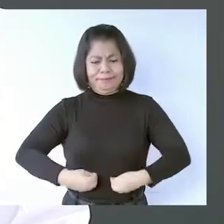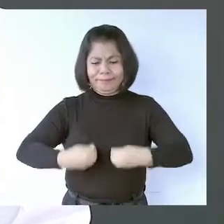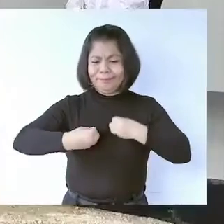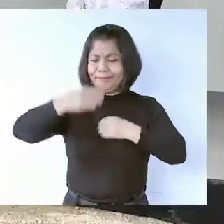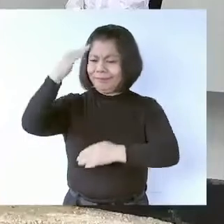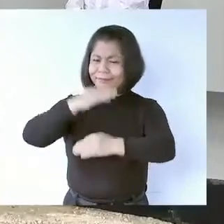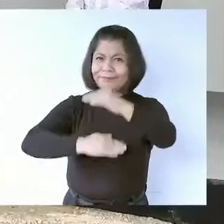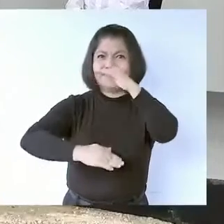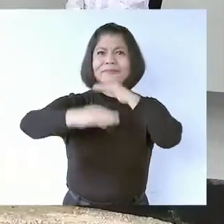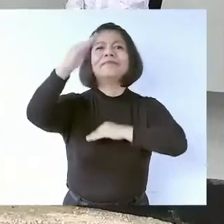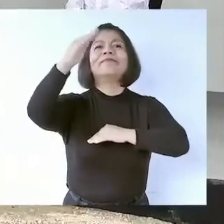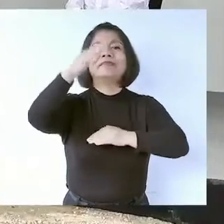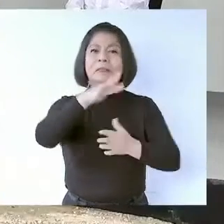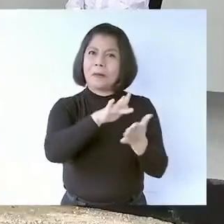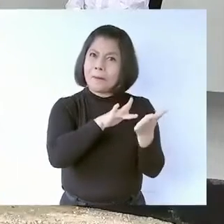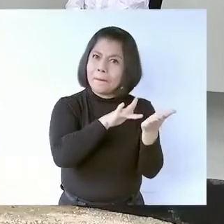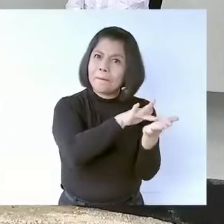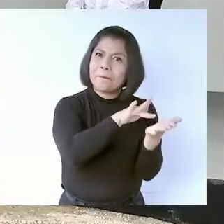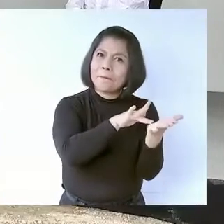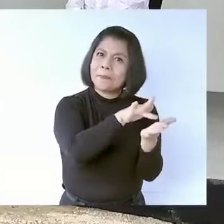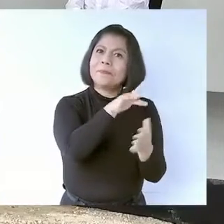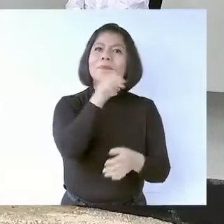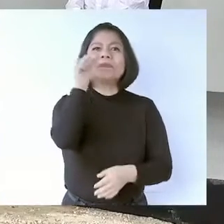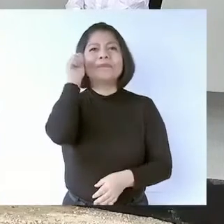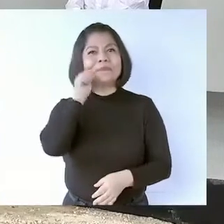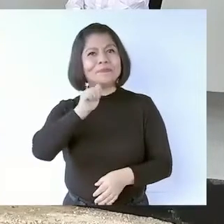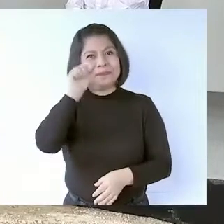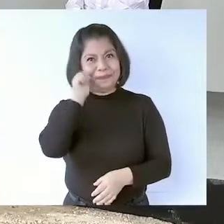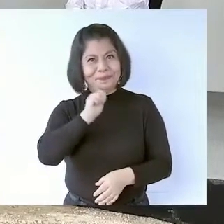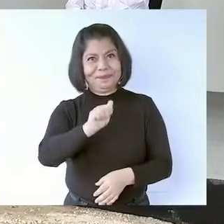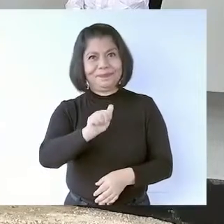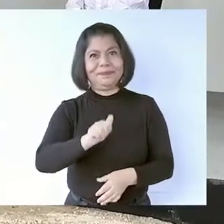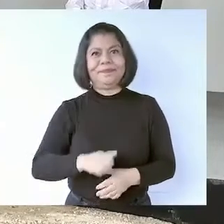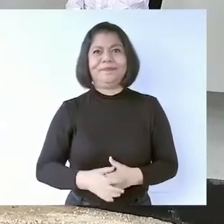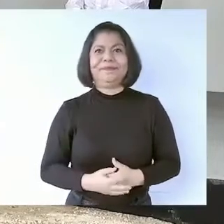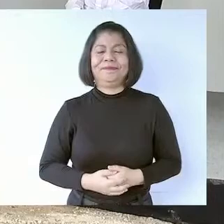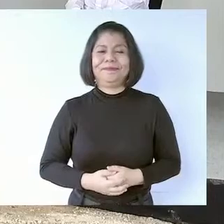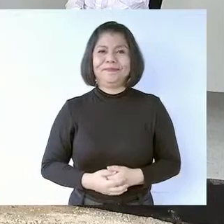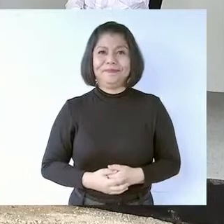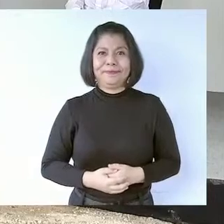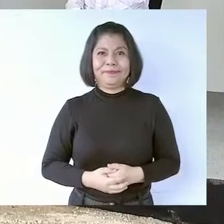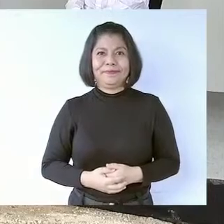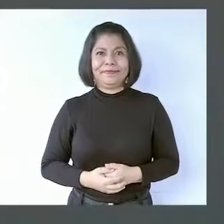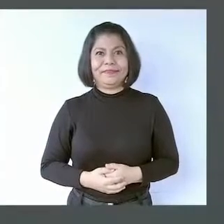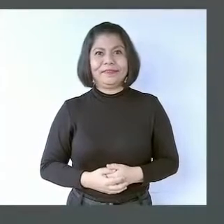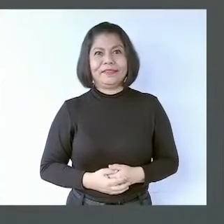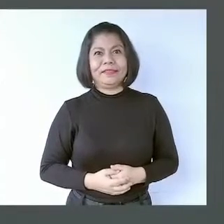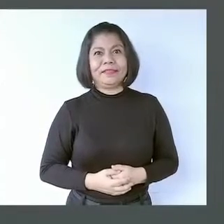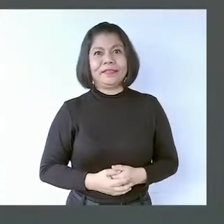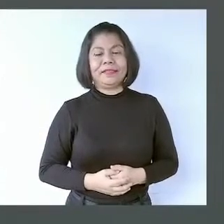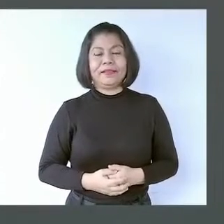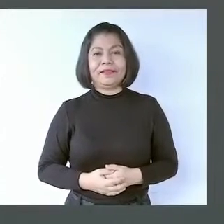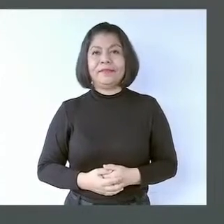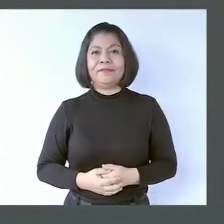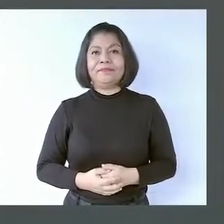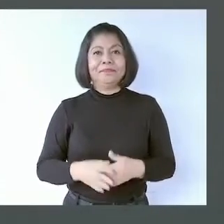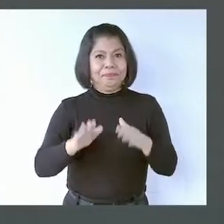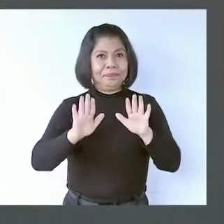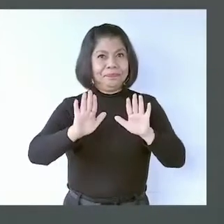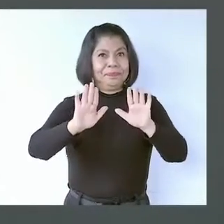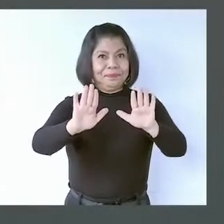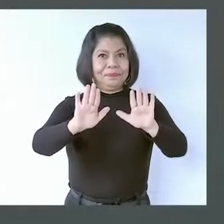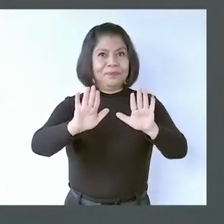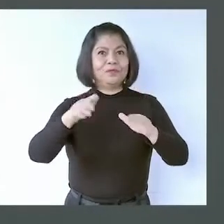bellas tierras del sureste de México. Quiero, antes de entrar